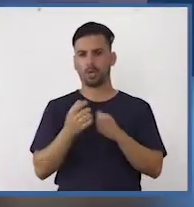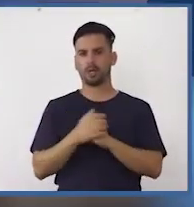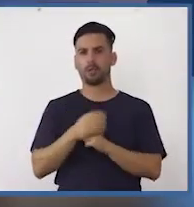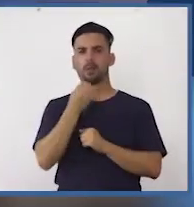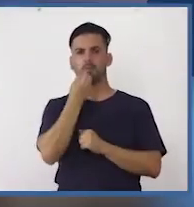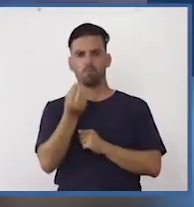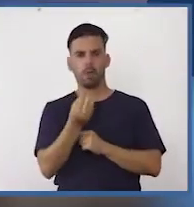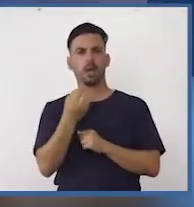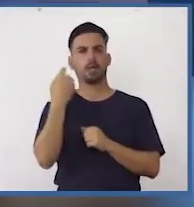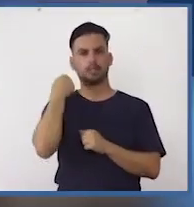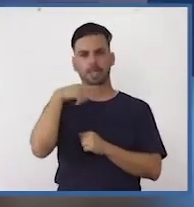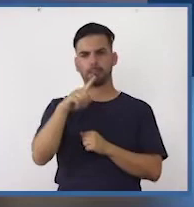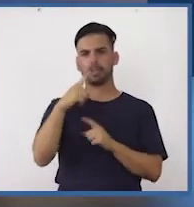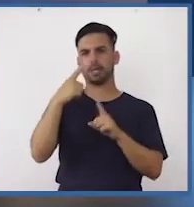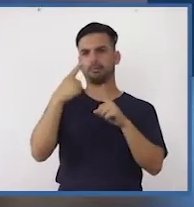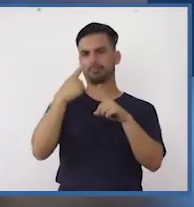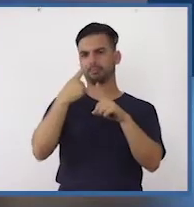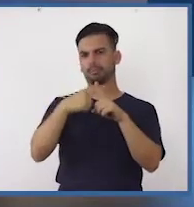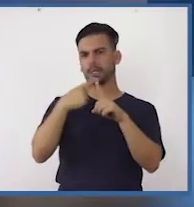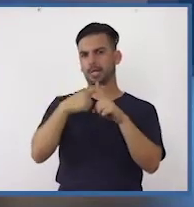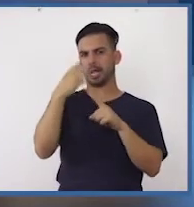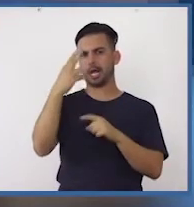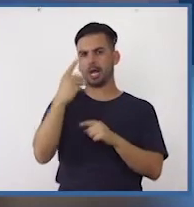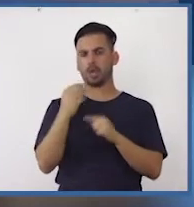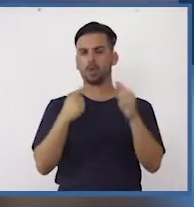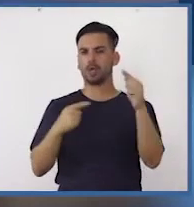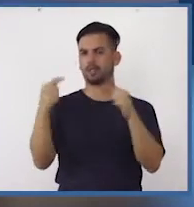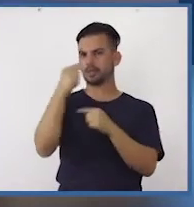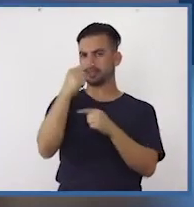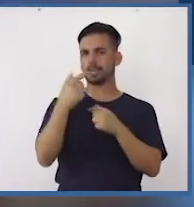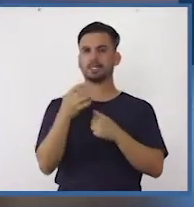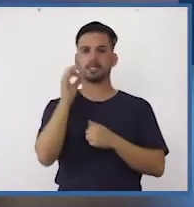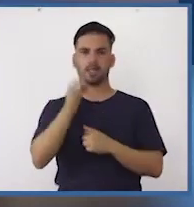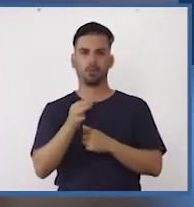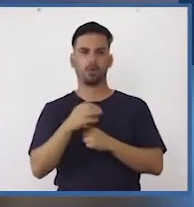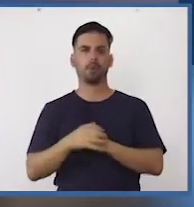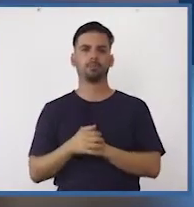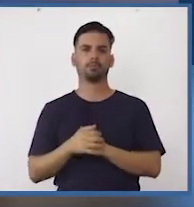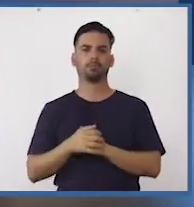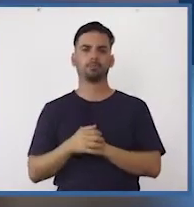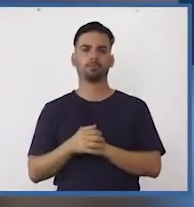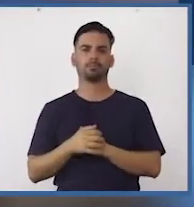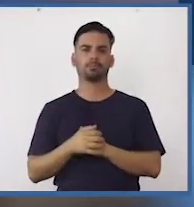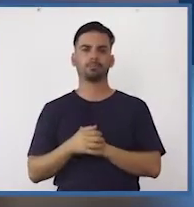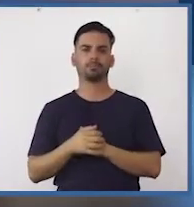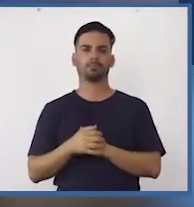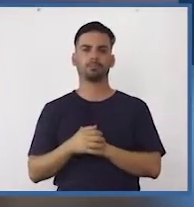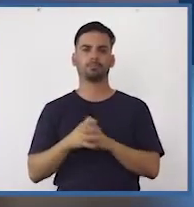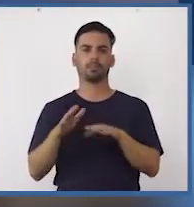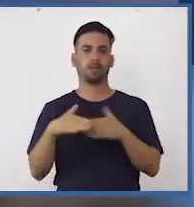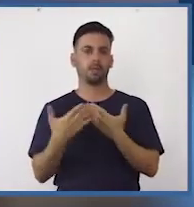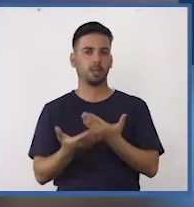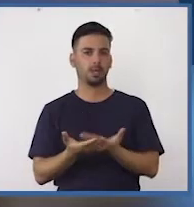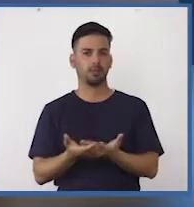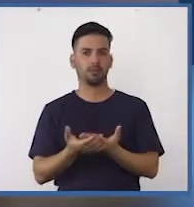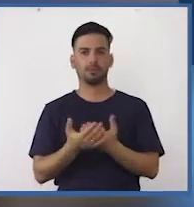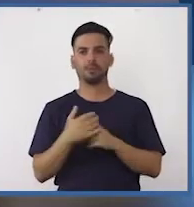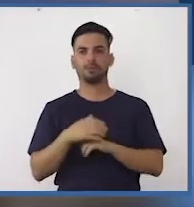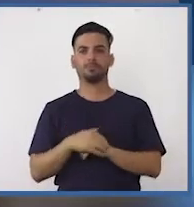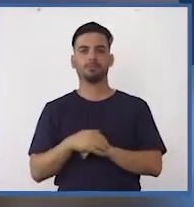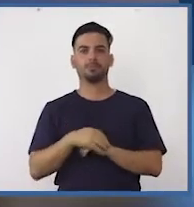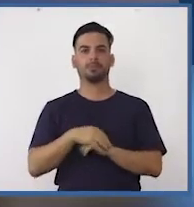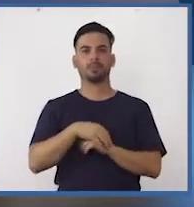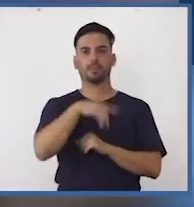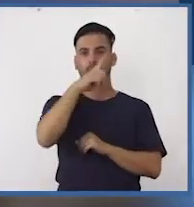la frecuencia. ¿De acuerdo? Y vamos entonces a realizar el ejercicio 1.52 de la página 17 de nuestro libro de